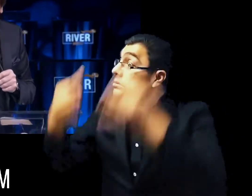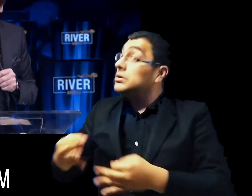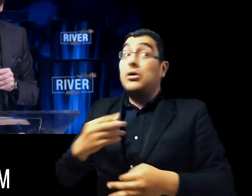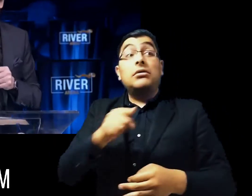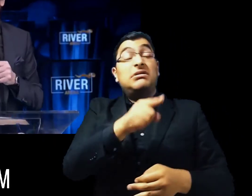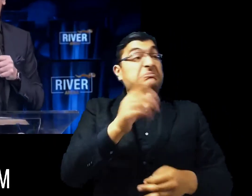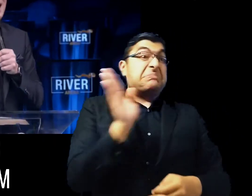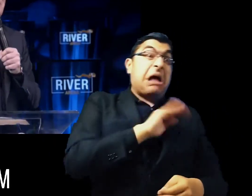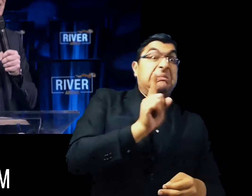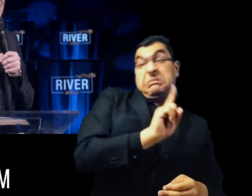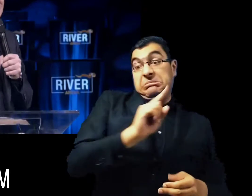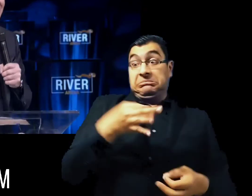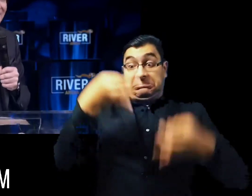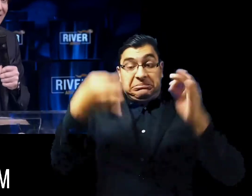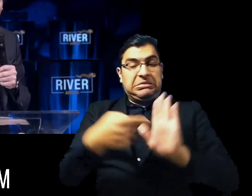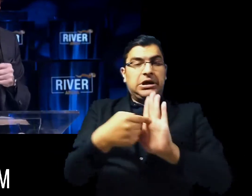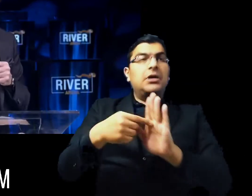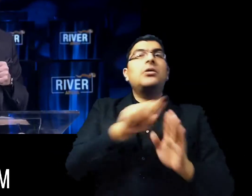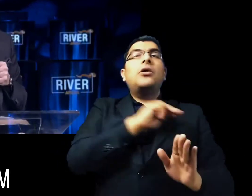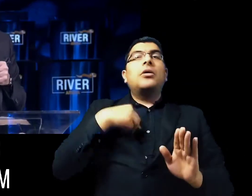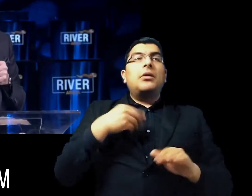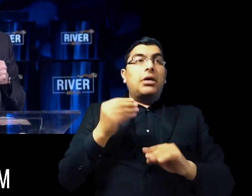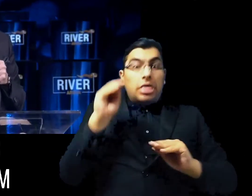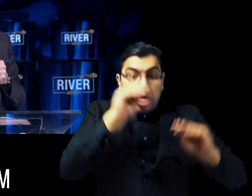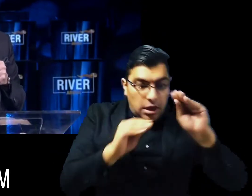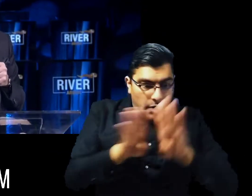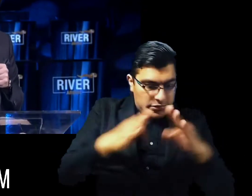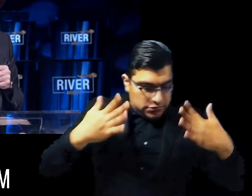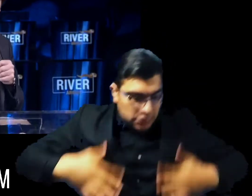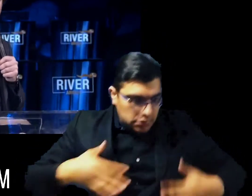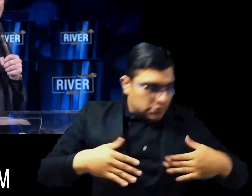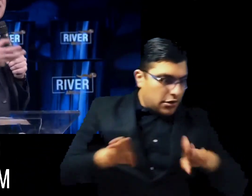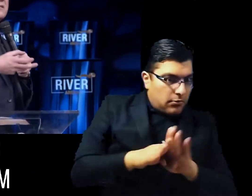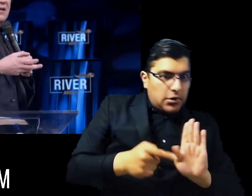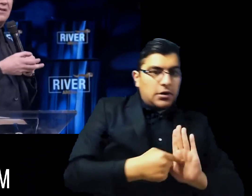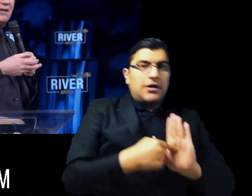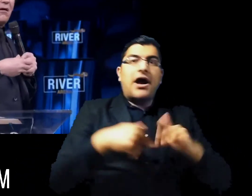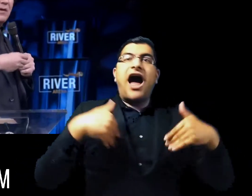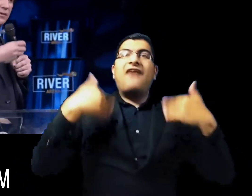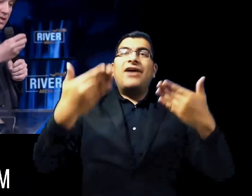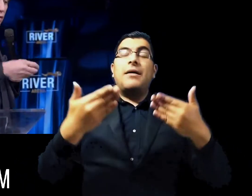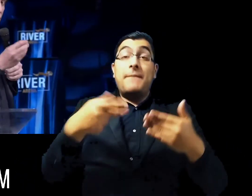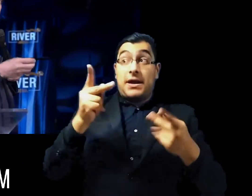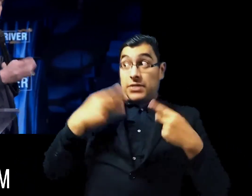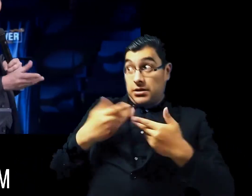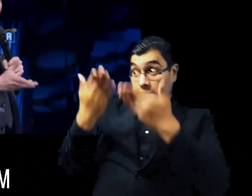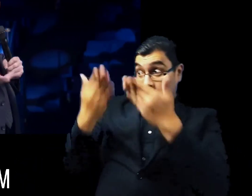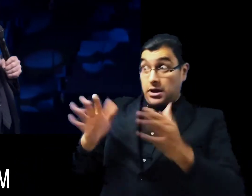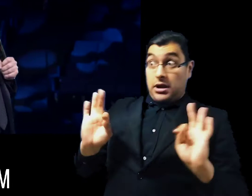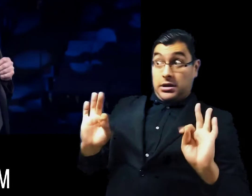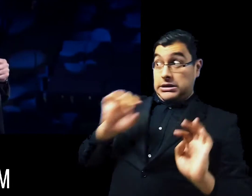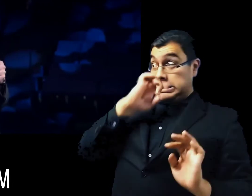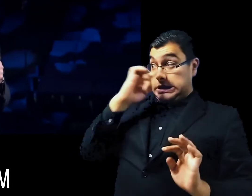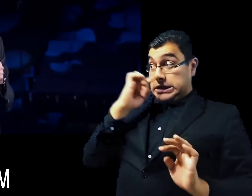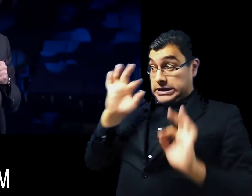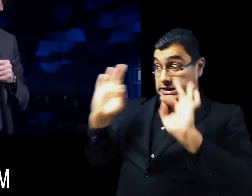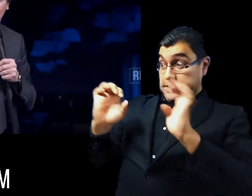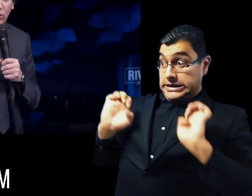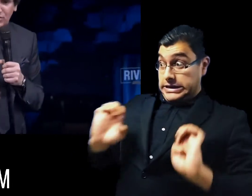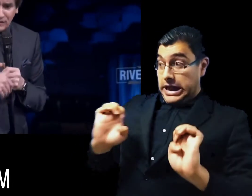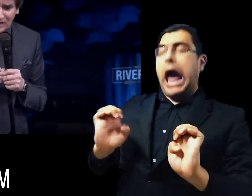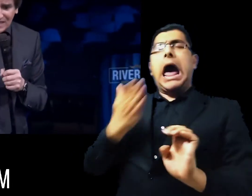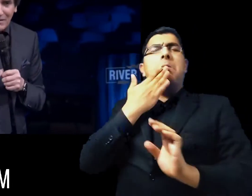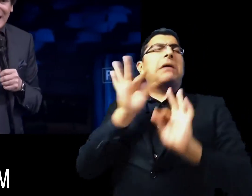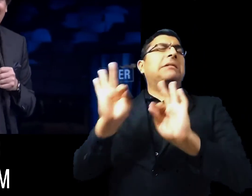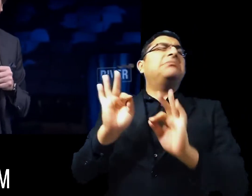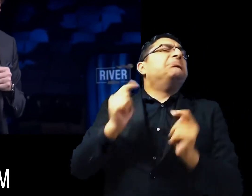a la apariencia externa. Y si el paciente estaba vestido decorosamente, estaba bien. No